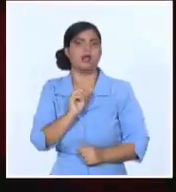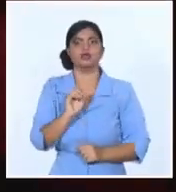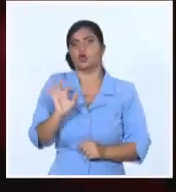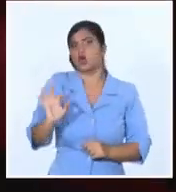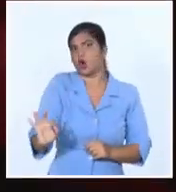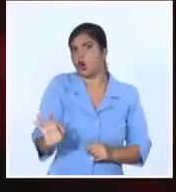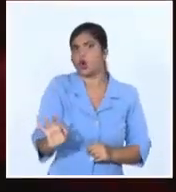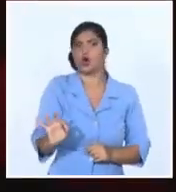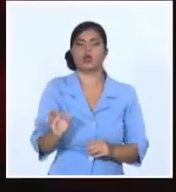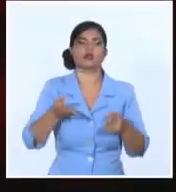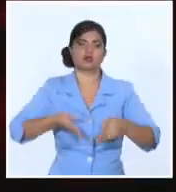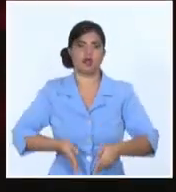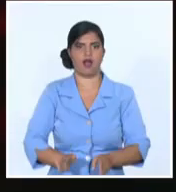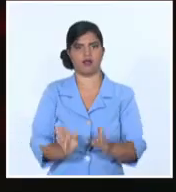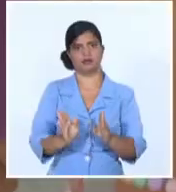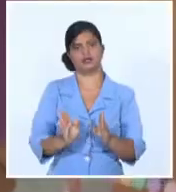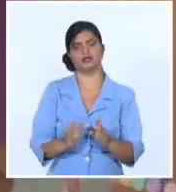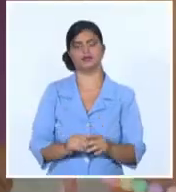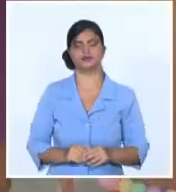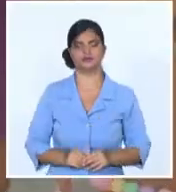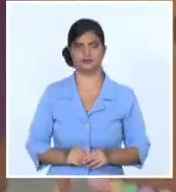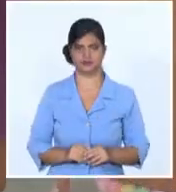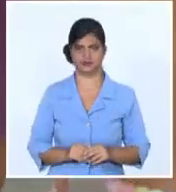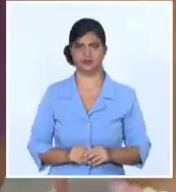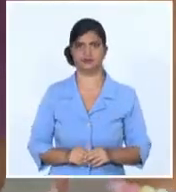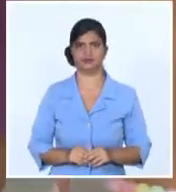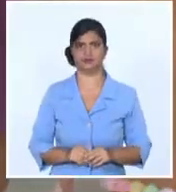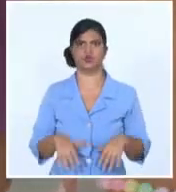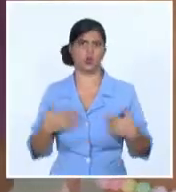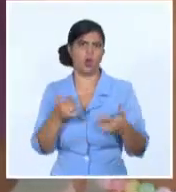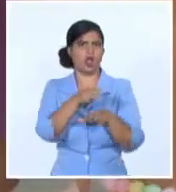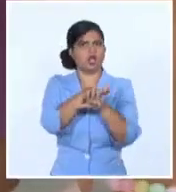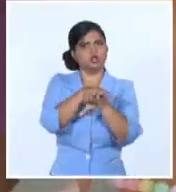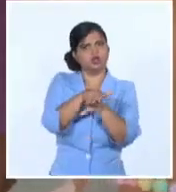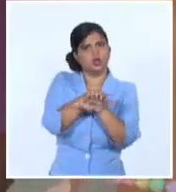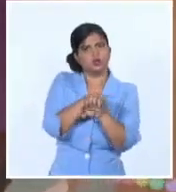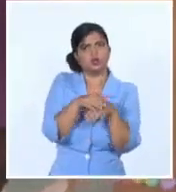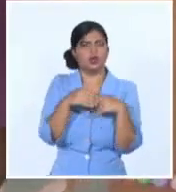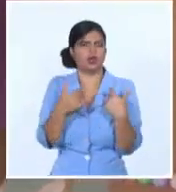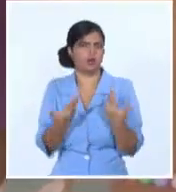nacimiento. ¿Cuáles son las especies de tortugas que llegan? La tortuga verde, la caguama